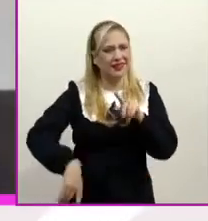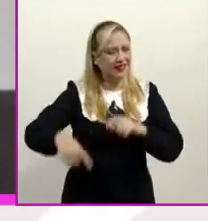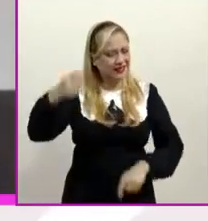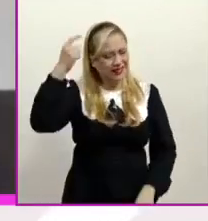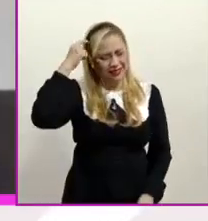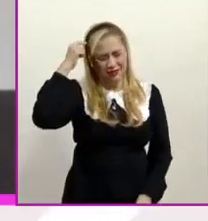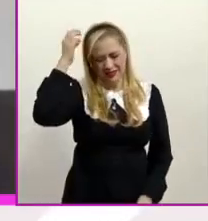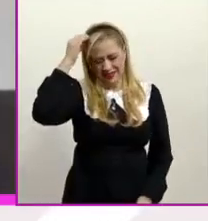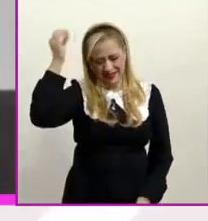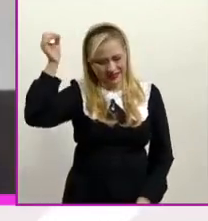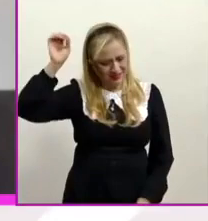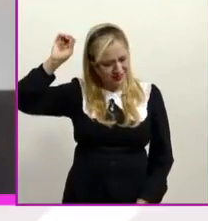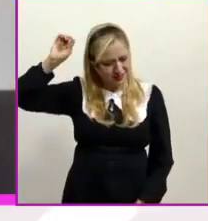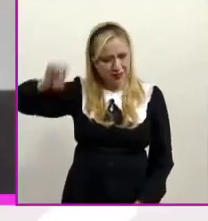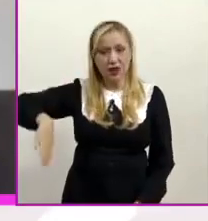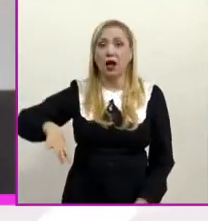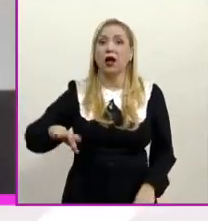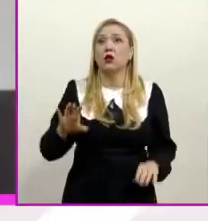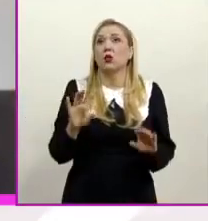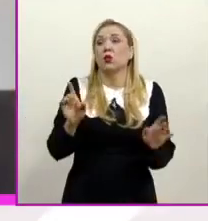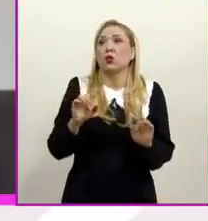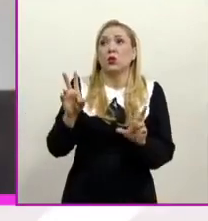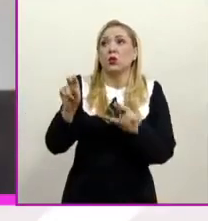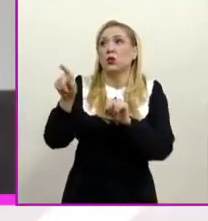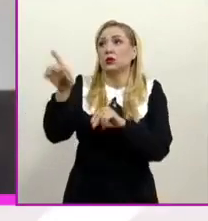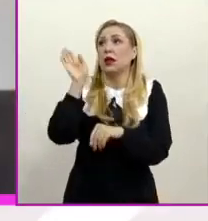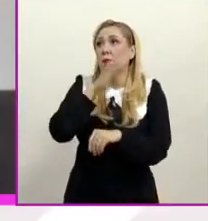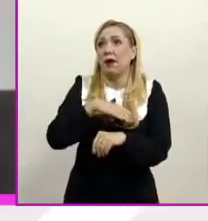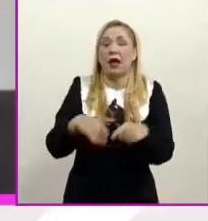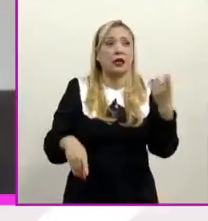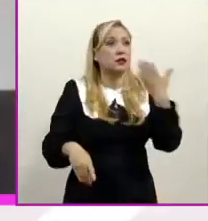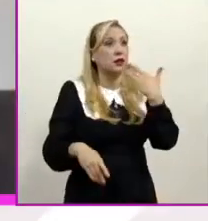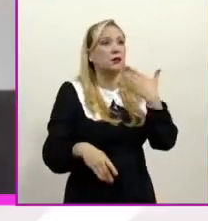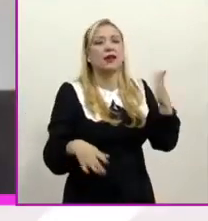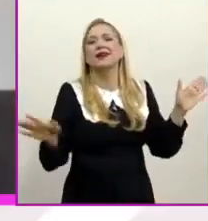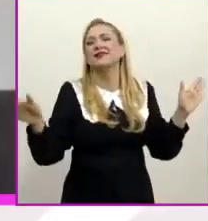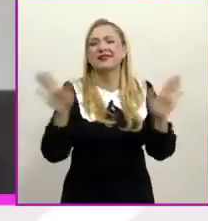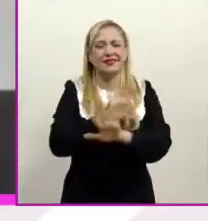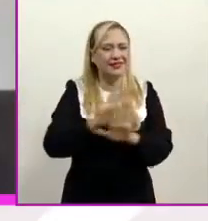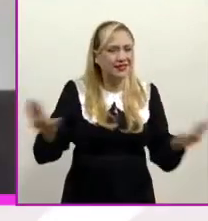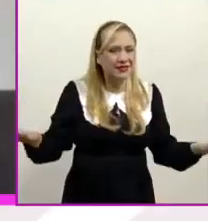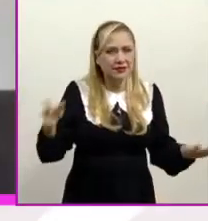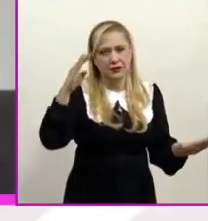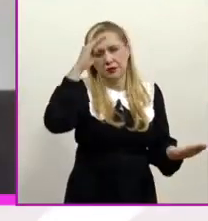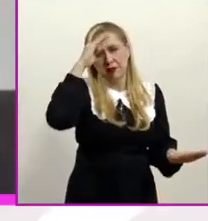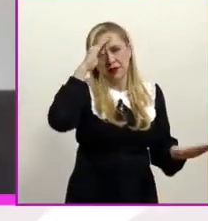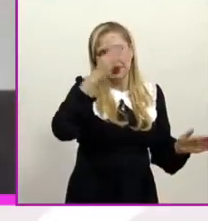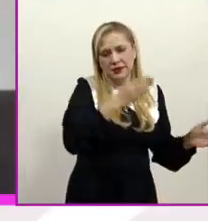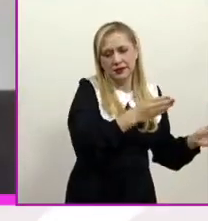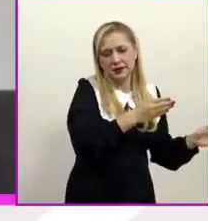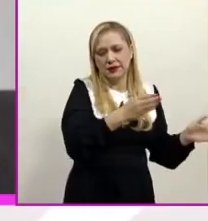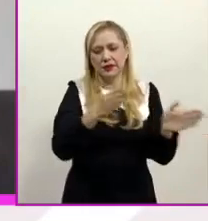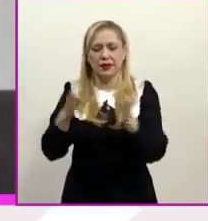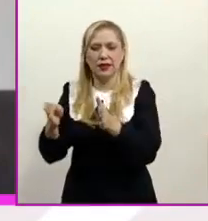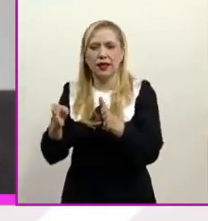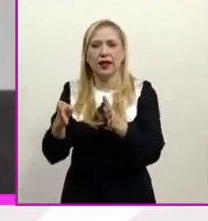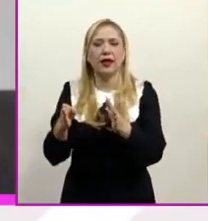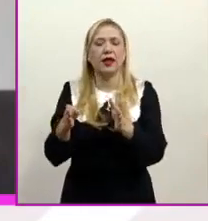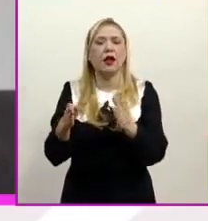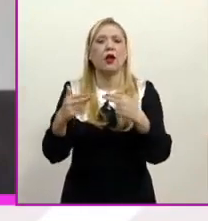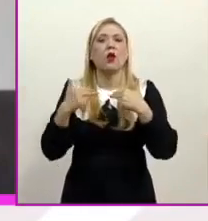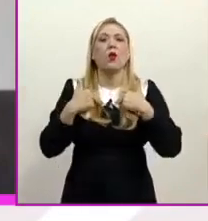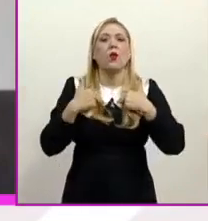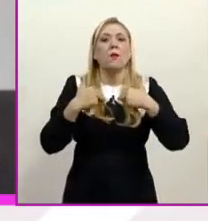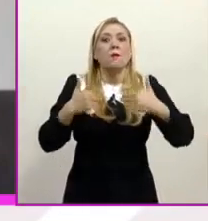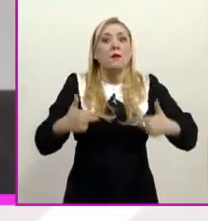lo políticamente correcto, porque eso no le sirve a nadie. Y más bien, pensemos en qué es lo humanamente